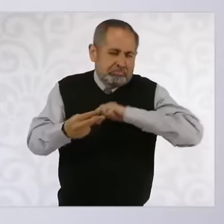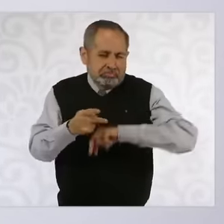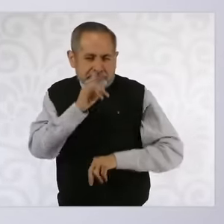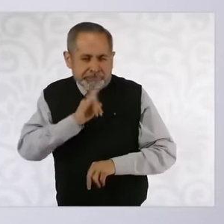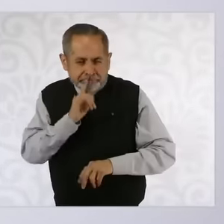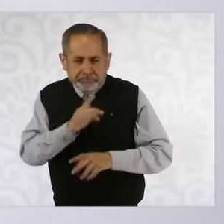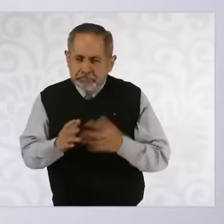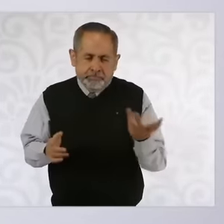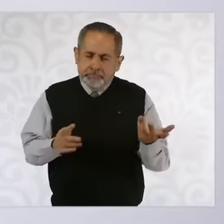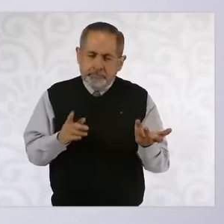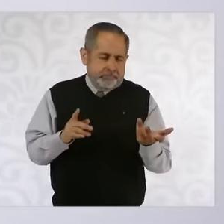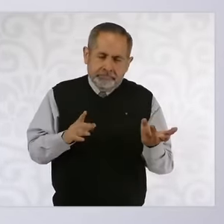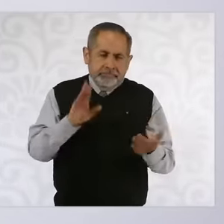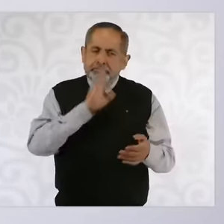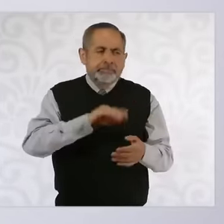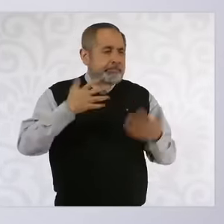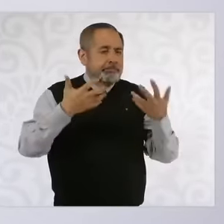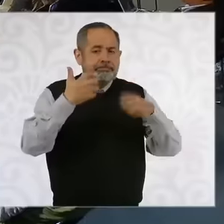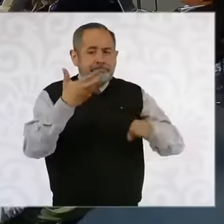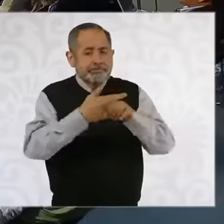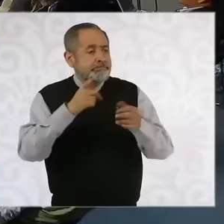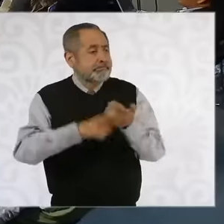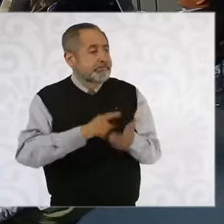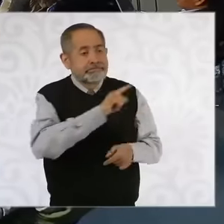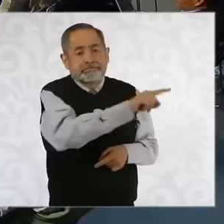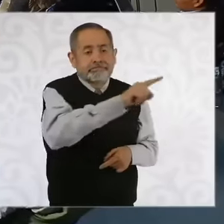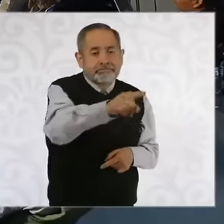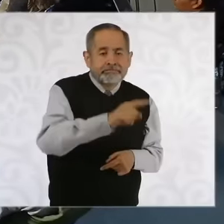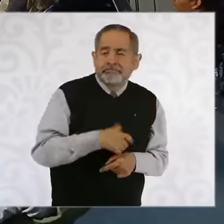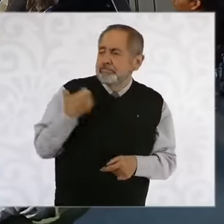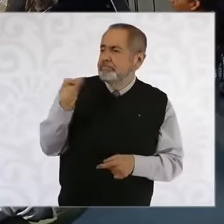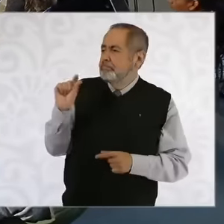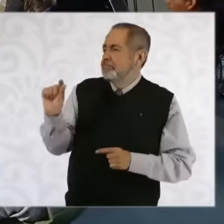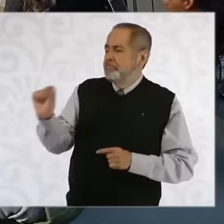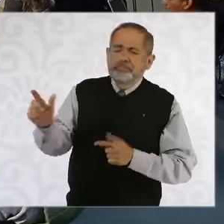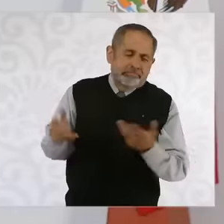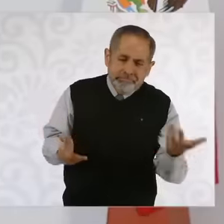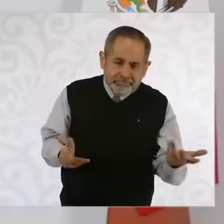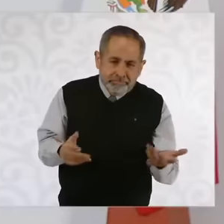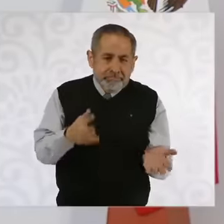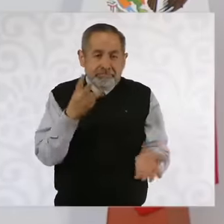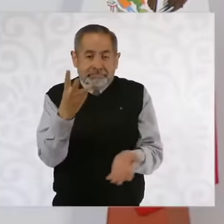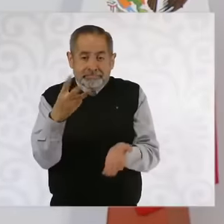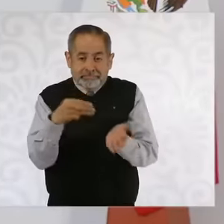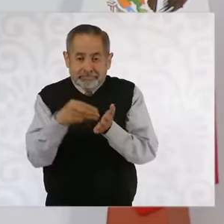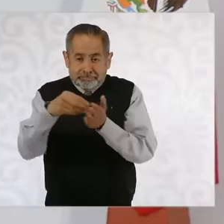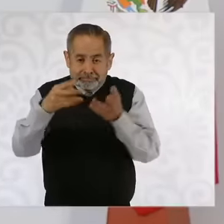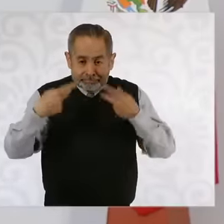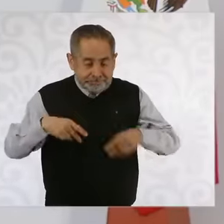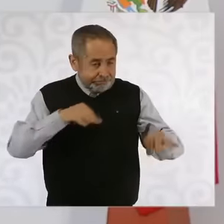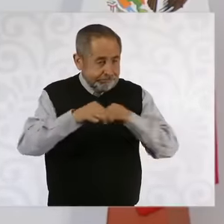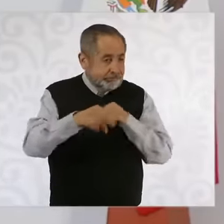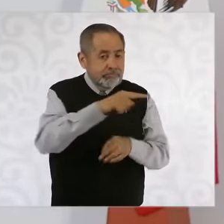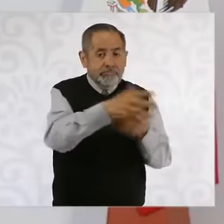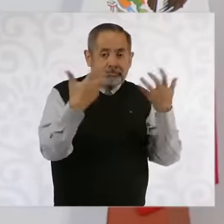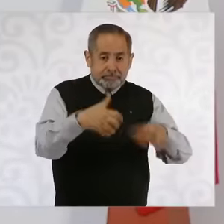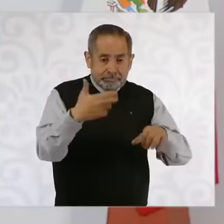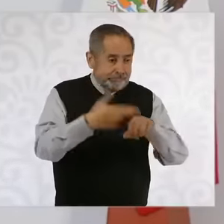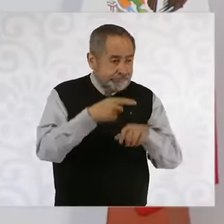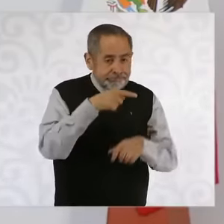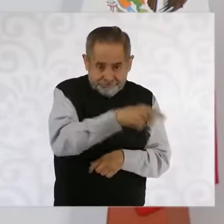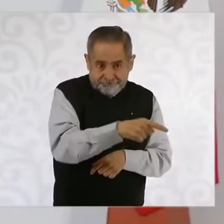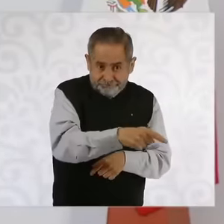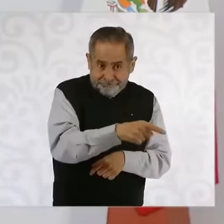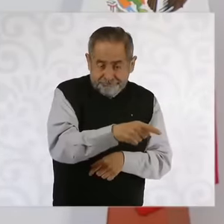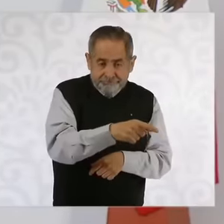estos outsourceros pues tenían mucha imaginación. 3 millones de trabajadores migraron de una empresa de